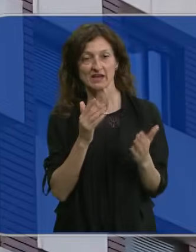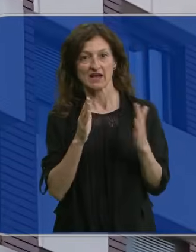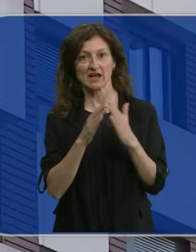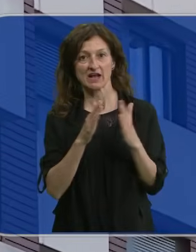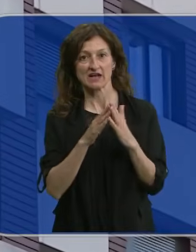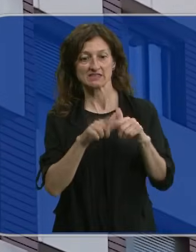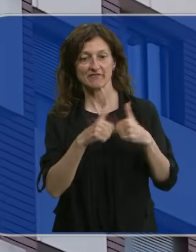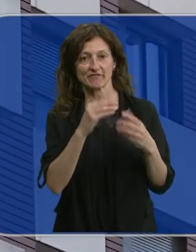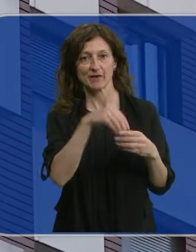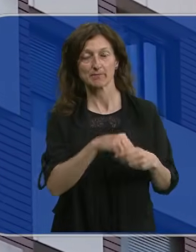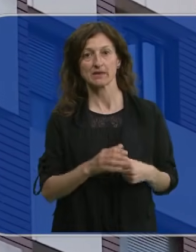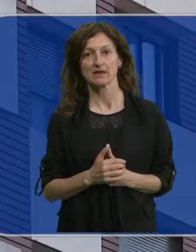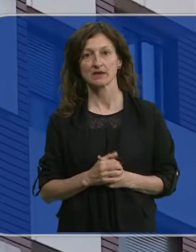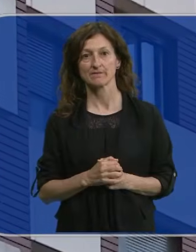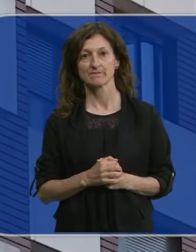en el hogar familiar.